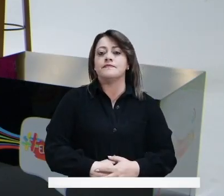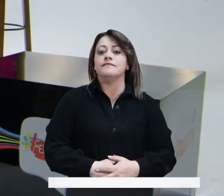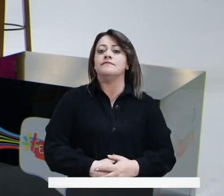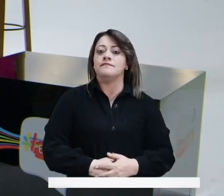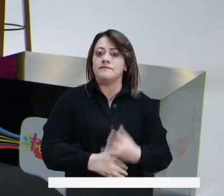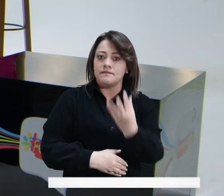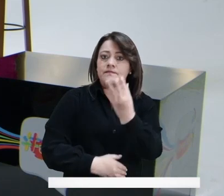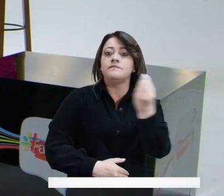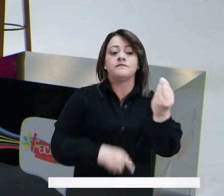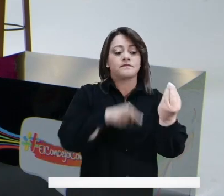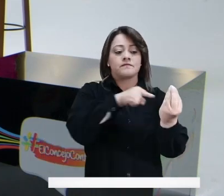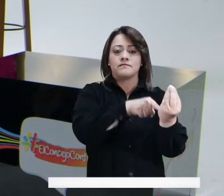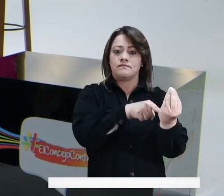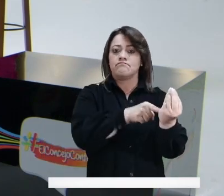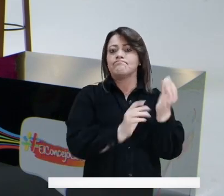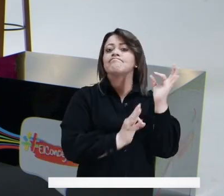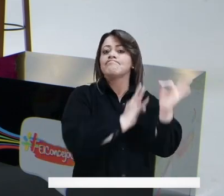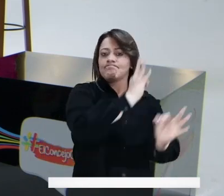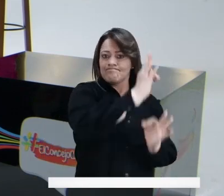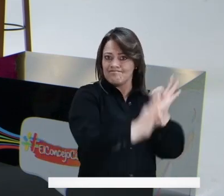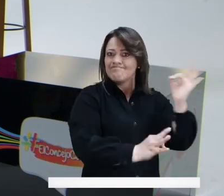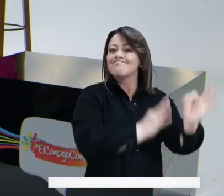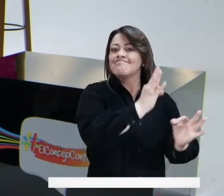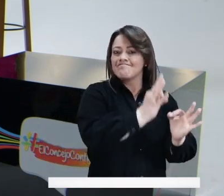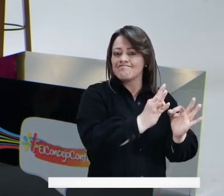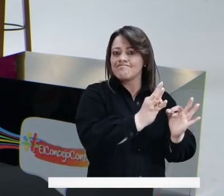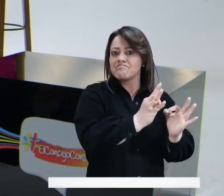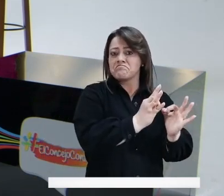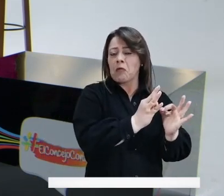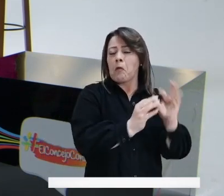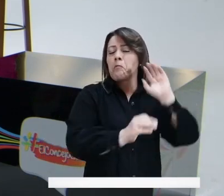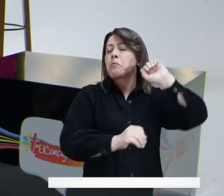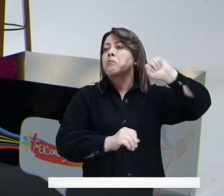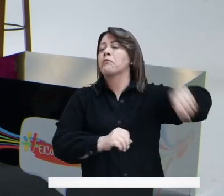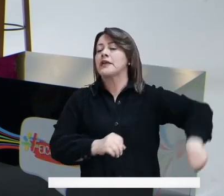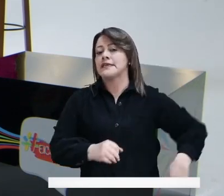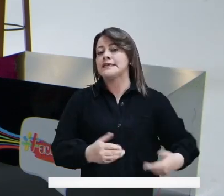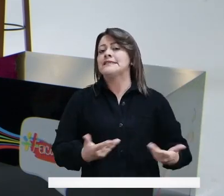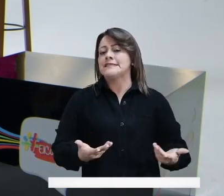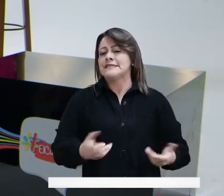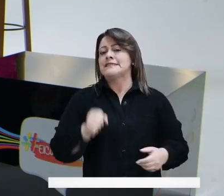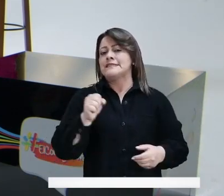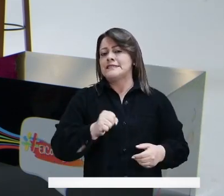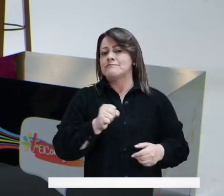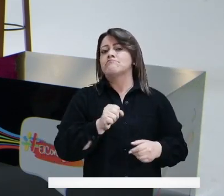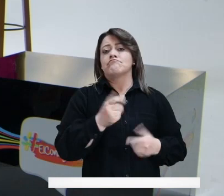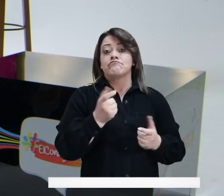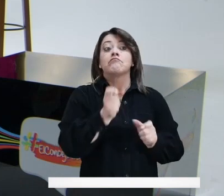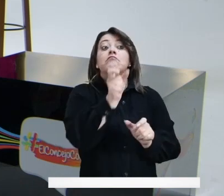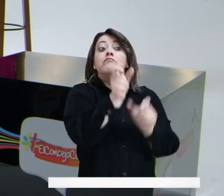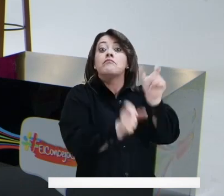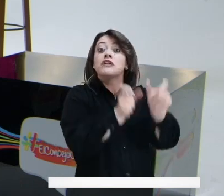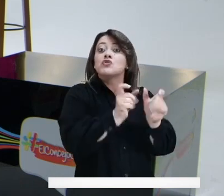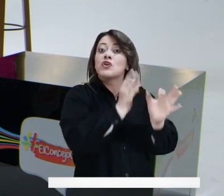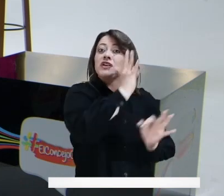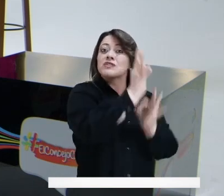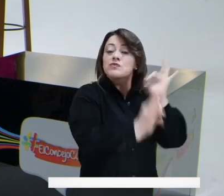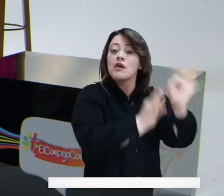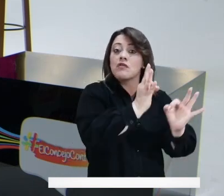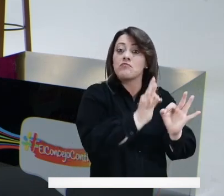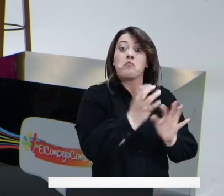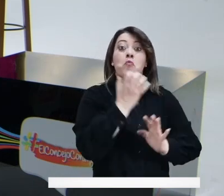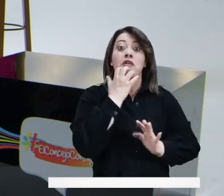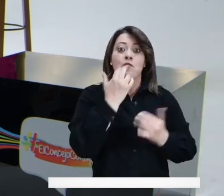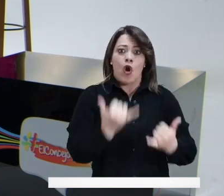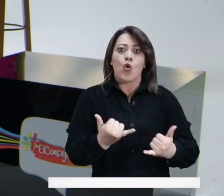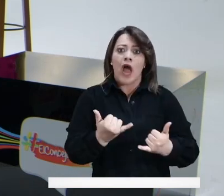Efectivamente es una población también con muchas necesidades, olvidada también. Muchos cuidadores, digamos, hoy hablamos del empleo